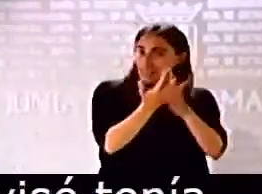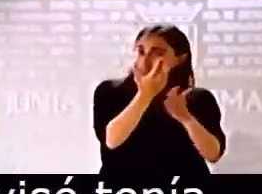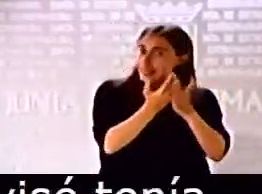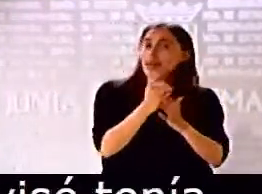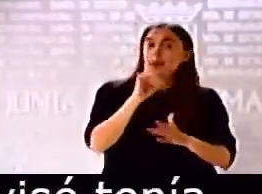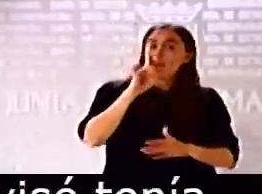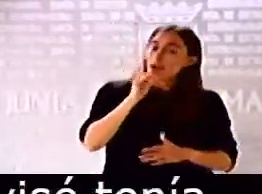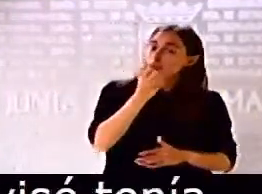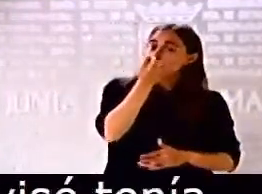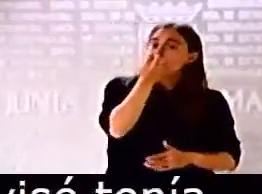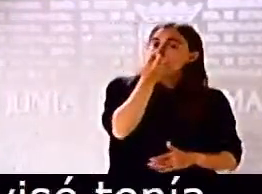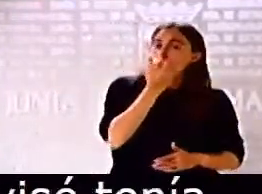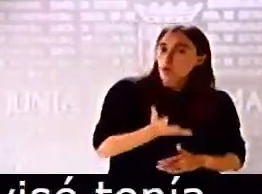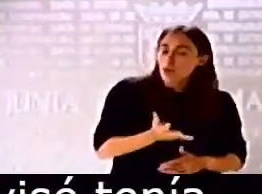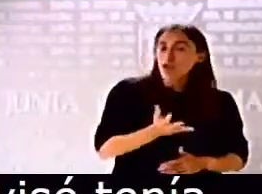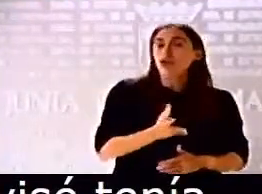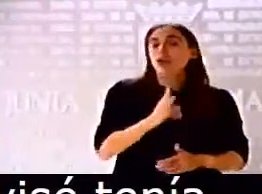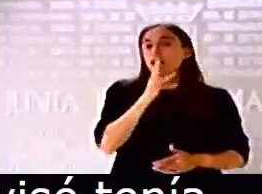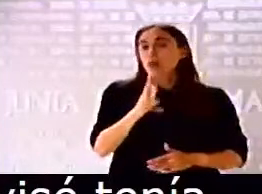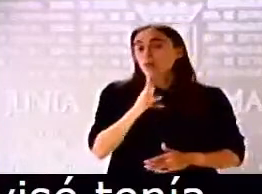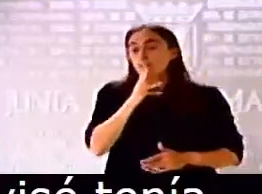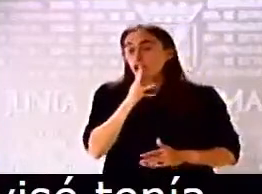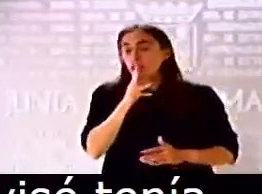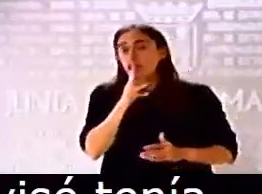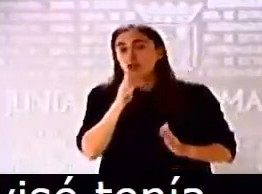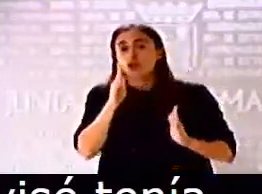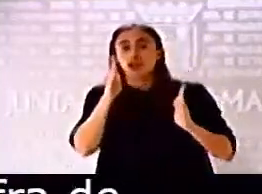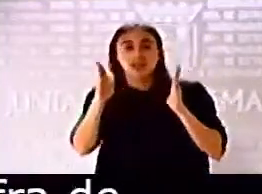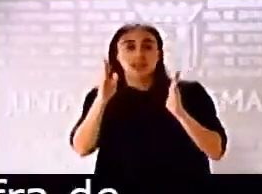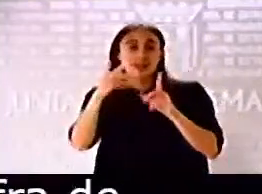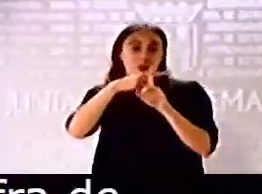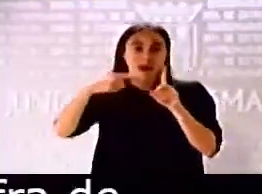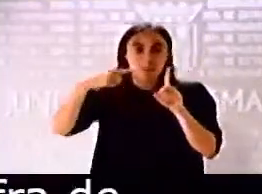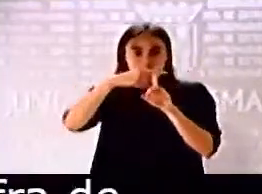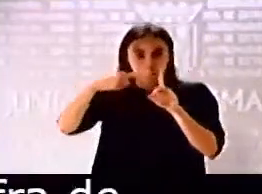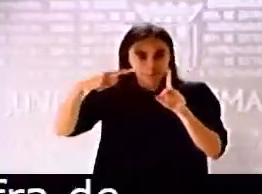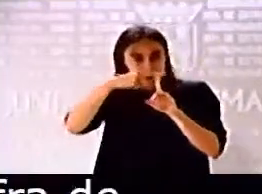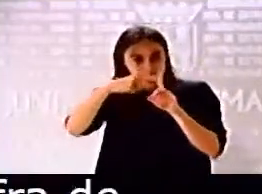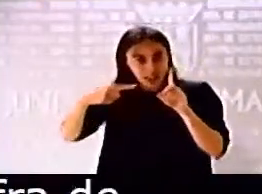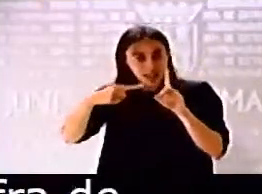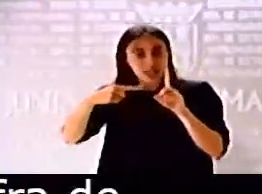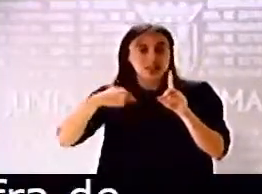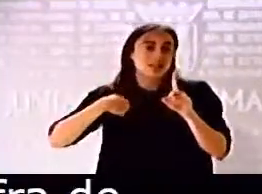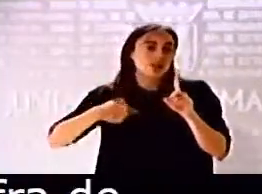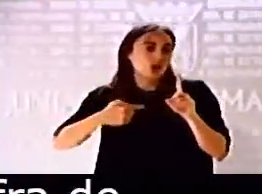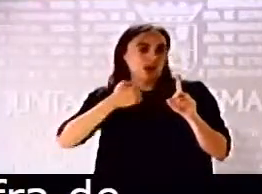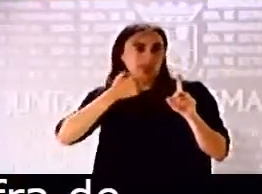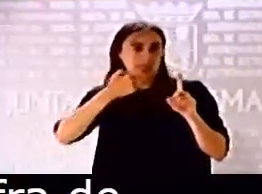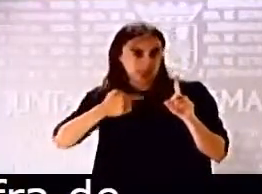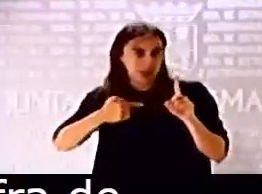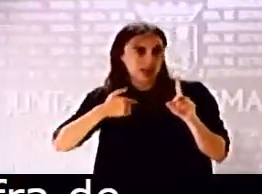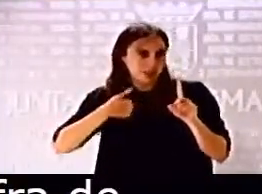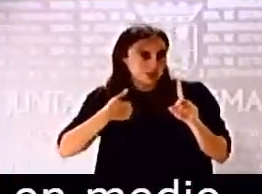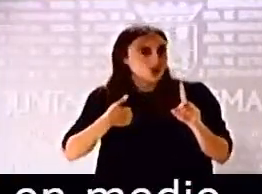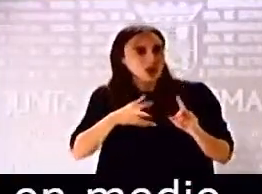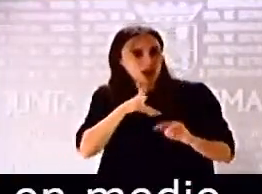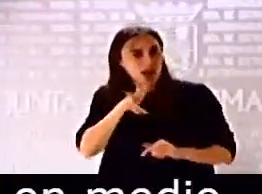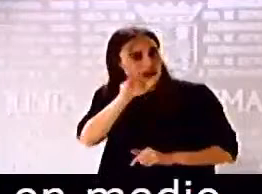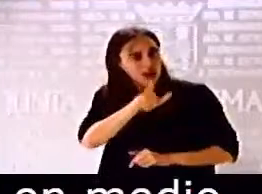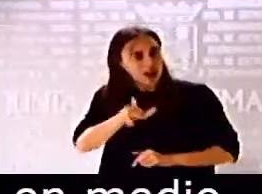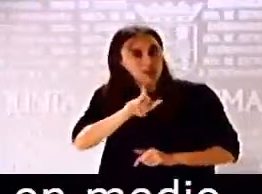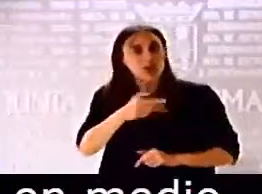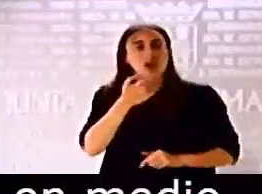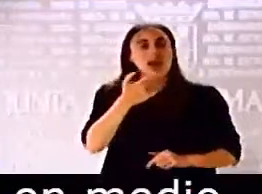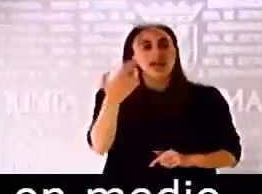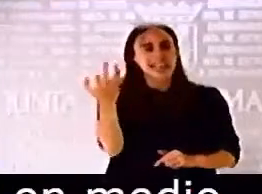probablemente en medio periodo de incubación les dije, cito en ese momento lo que dije, en